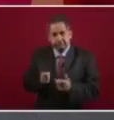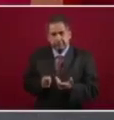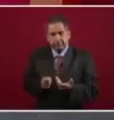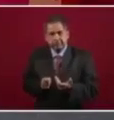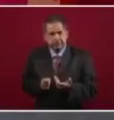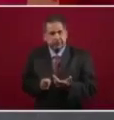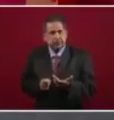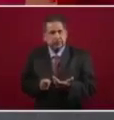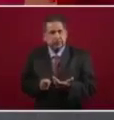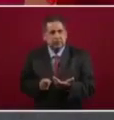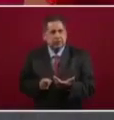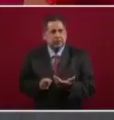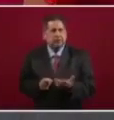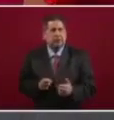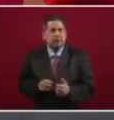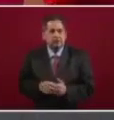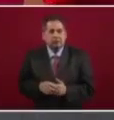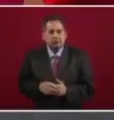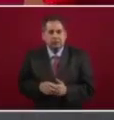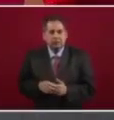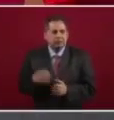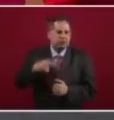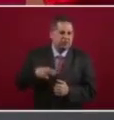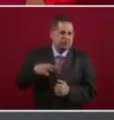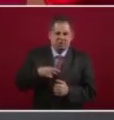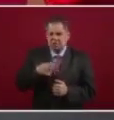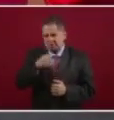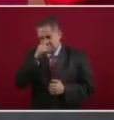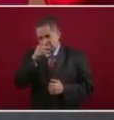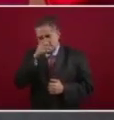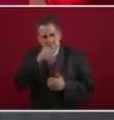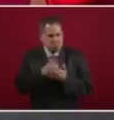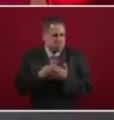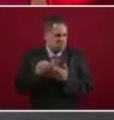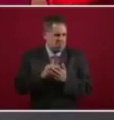una gente temeraria,